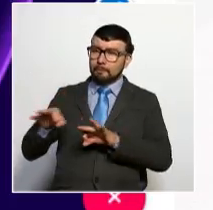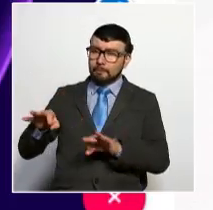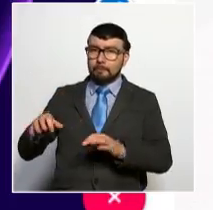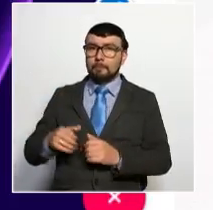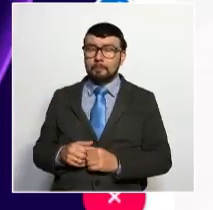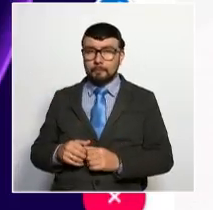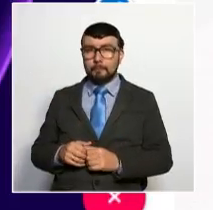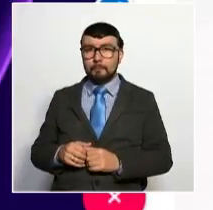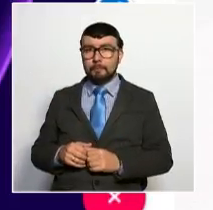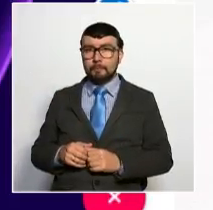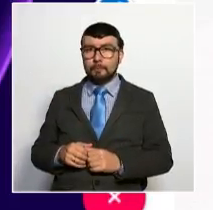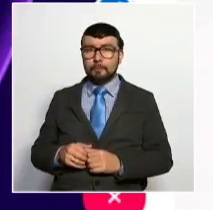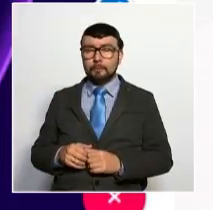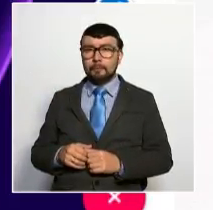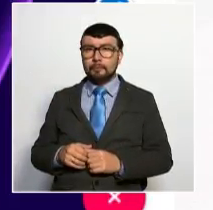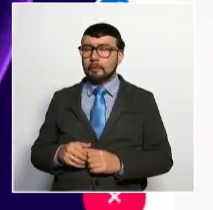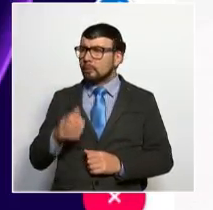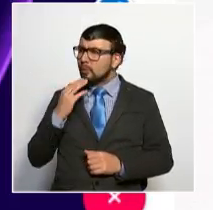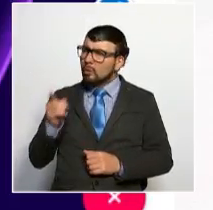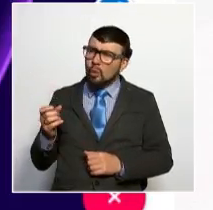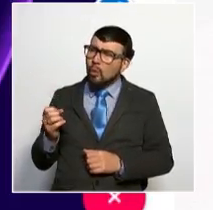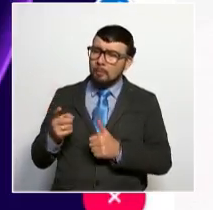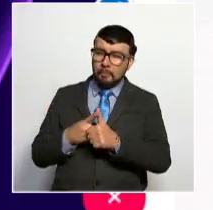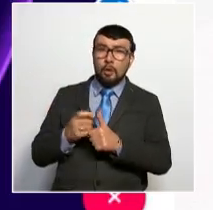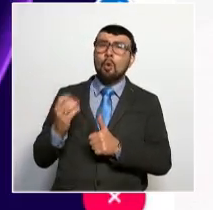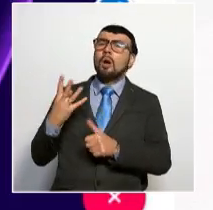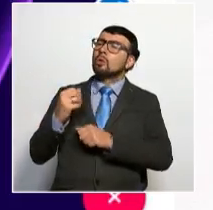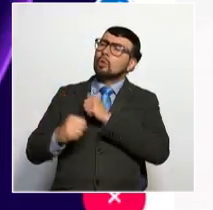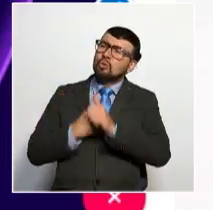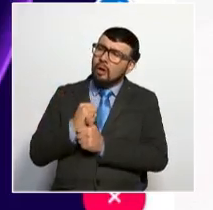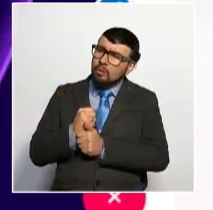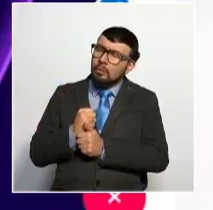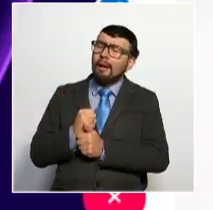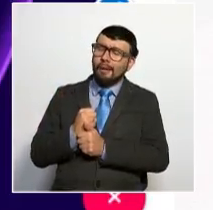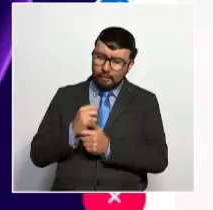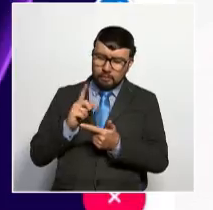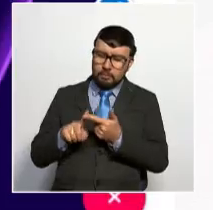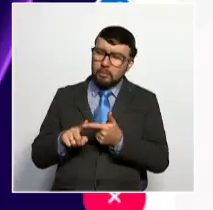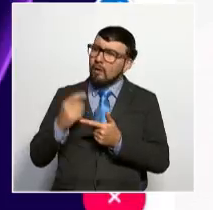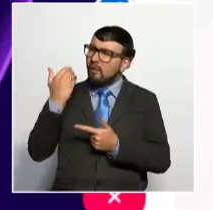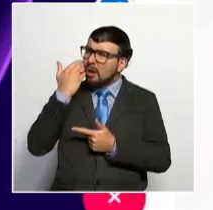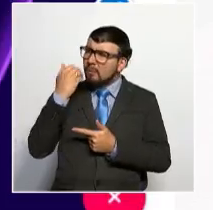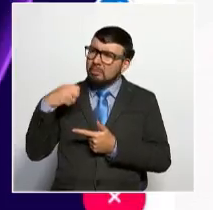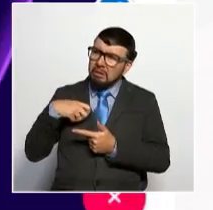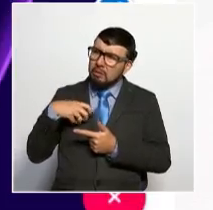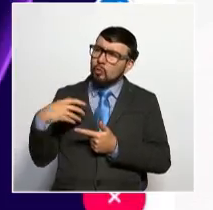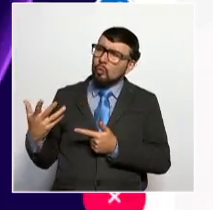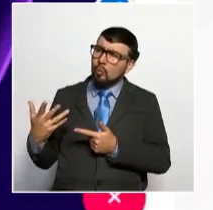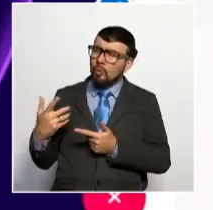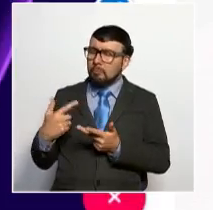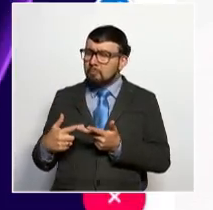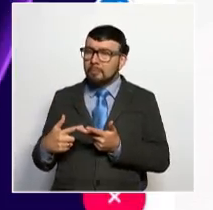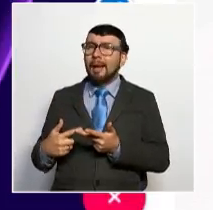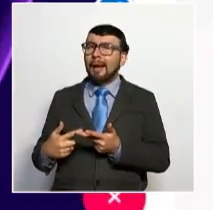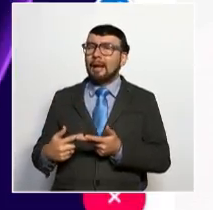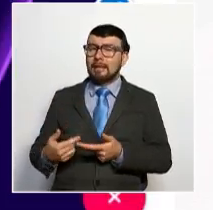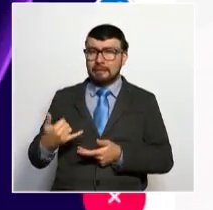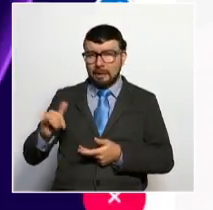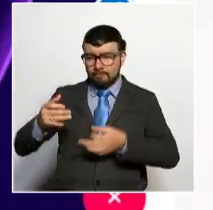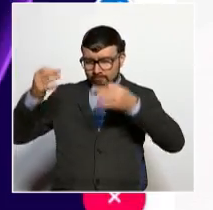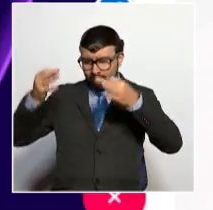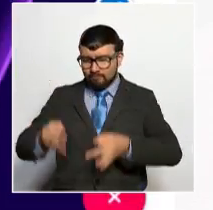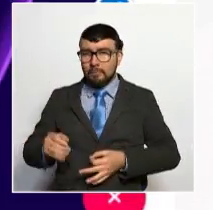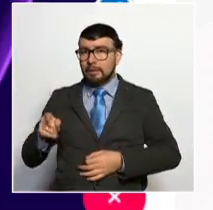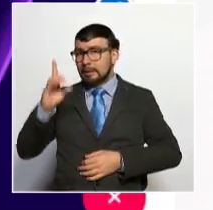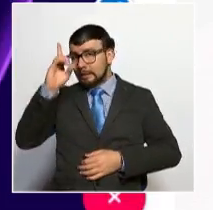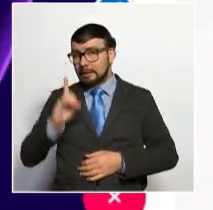cuando uno tiene en cuenta la edad de la paciente, las enfermedades que ella presenta, pues va a definir cuál va a ser el manejo de la paciente.